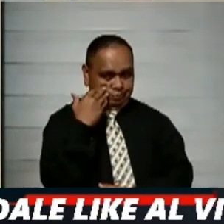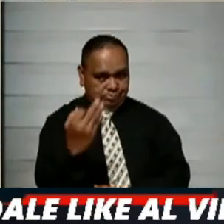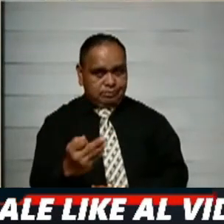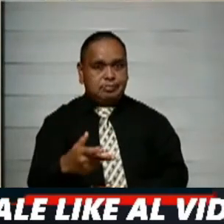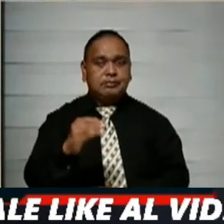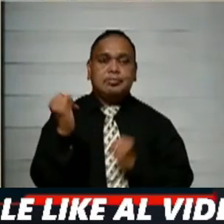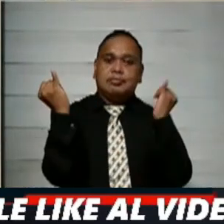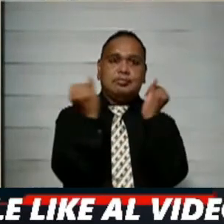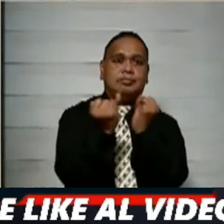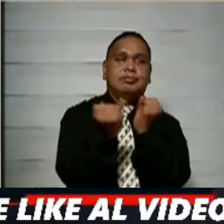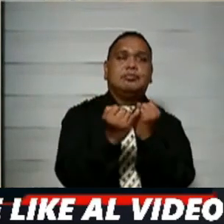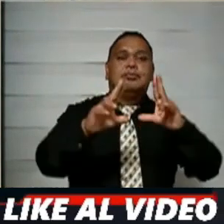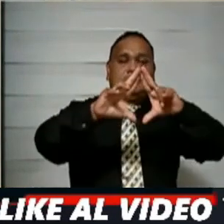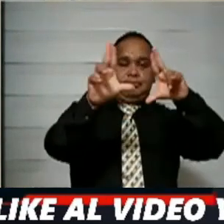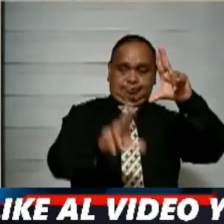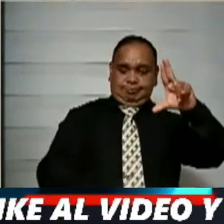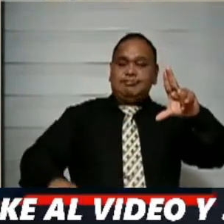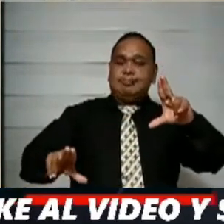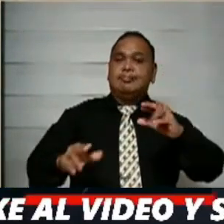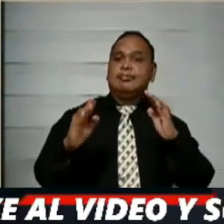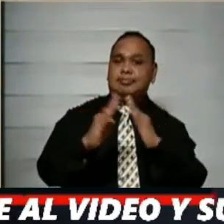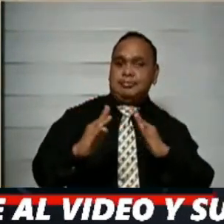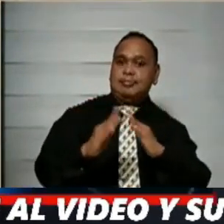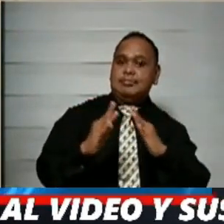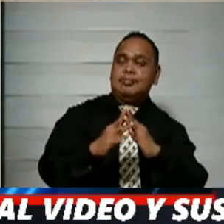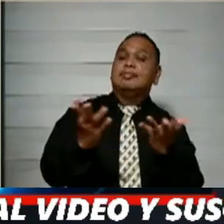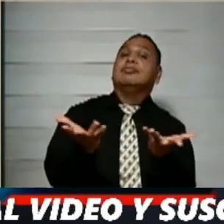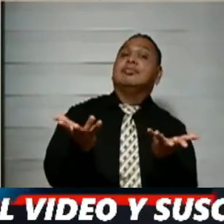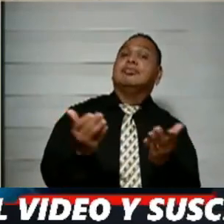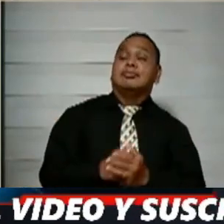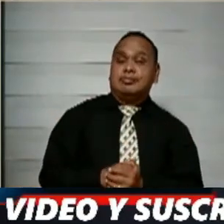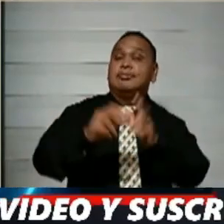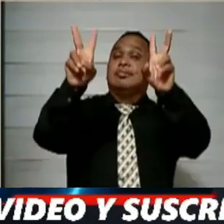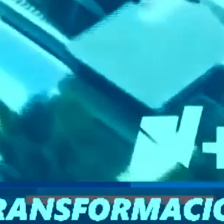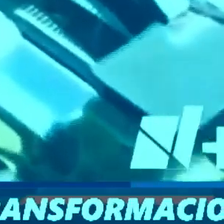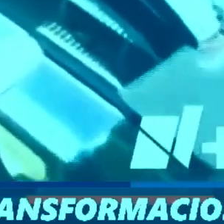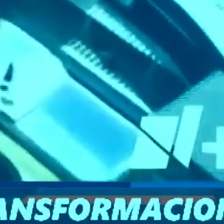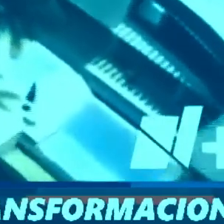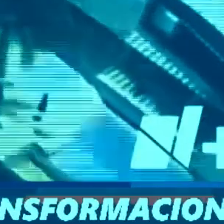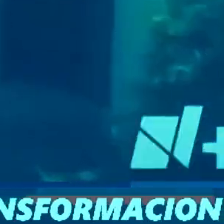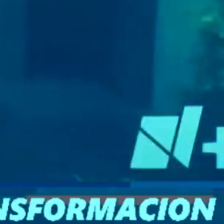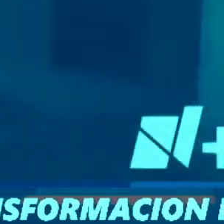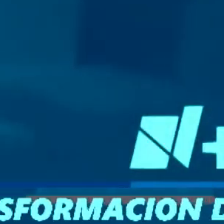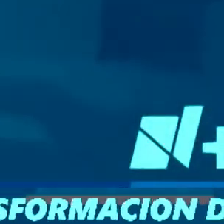siendo noticias nacionales. Recientemente la casa vuelve a ser tema en los medios nacionales.